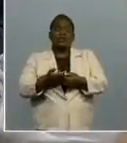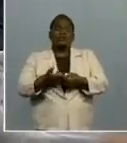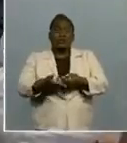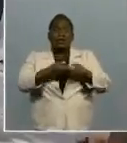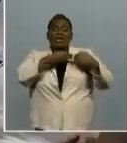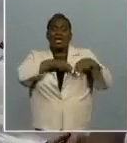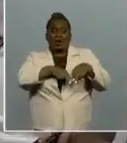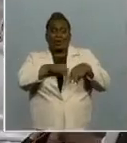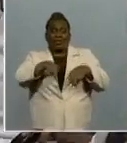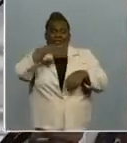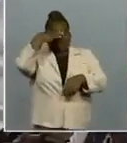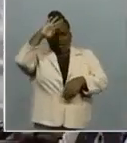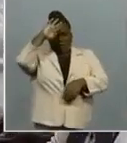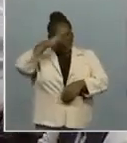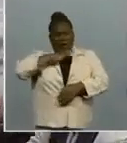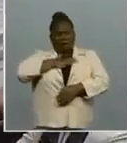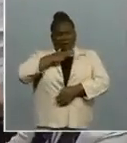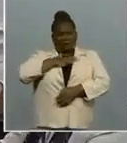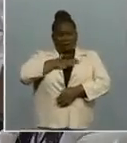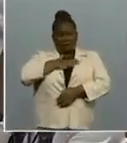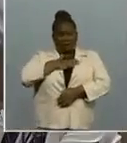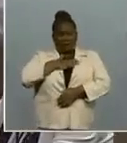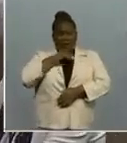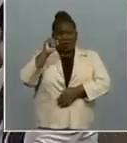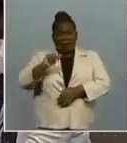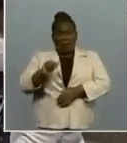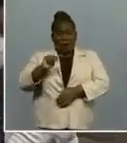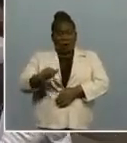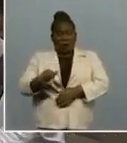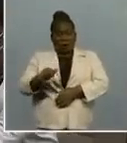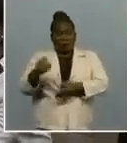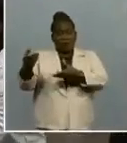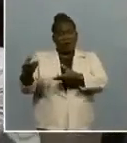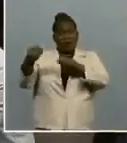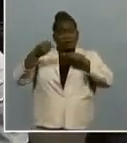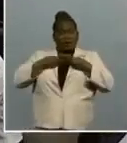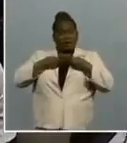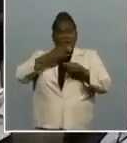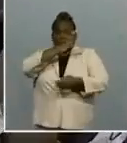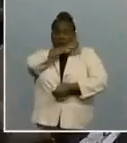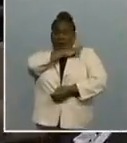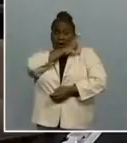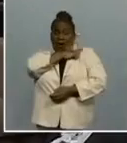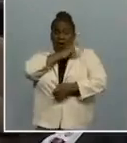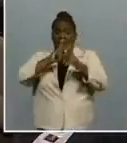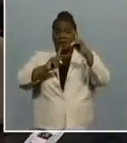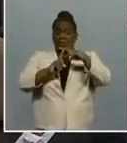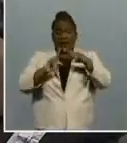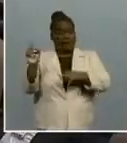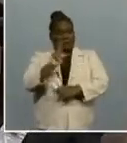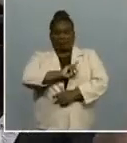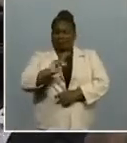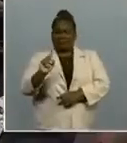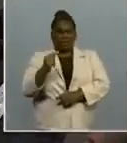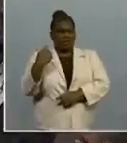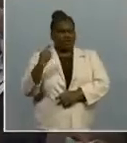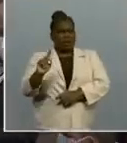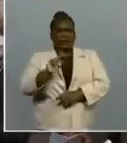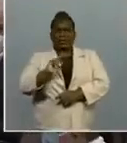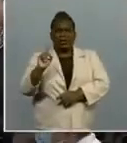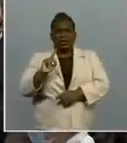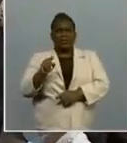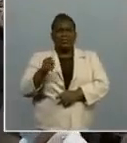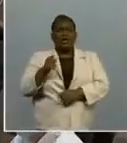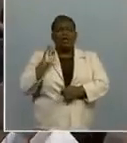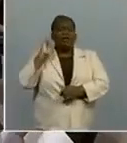cubana lo que recibimos hoy no son cargos y tareas no es sólo la conducción de un país